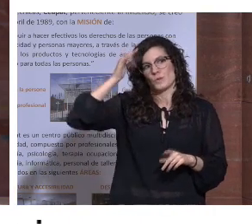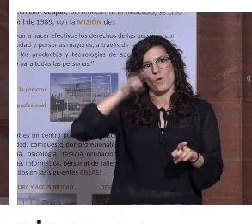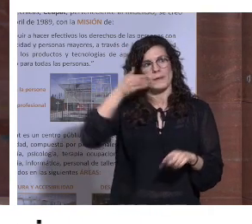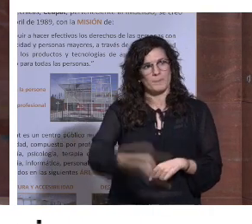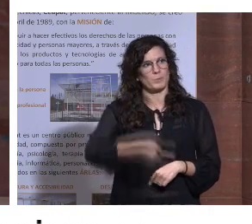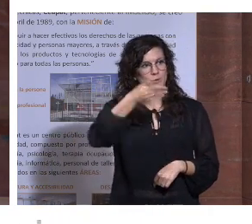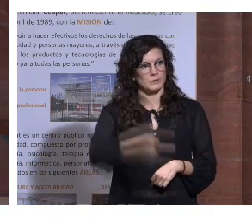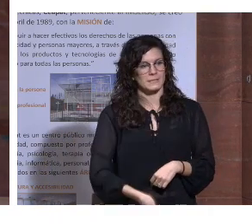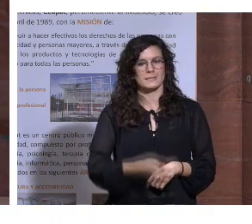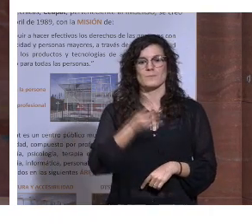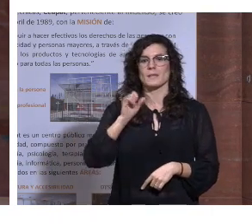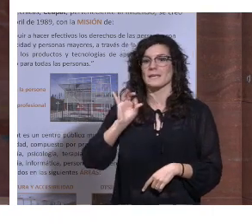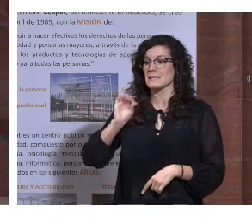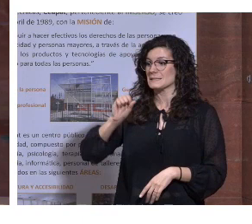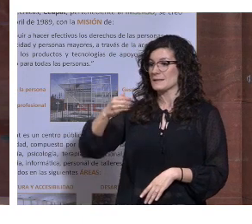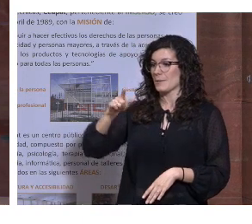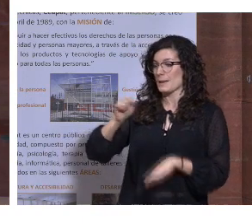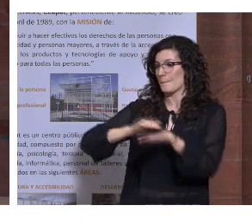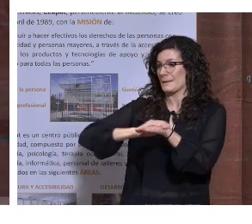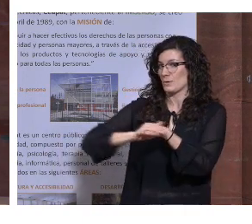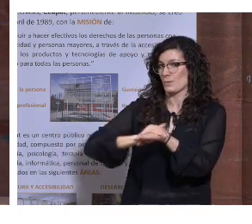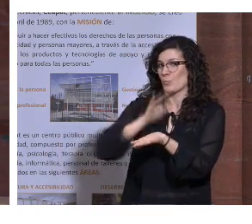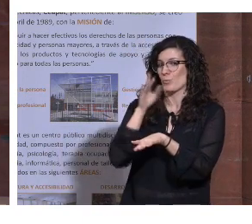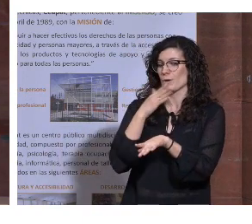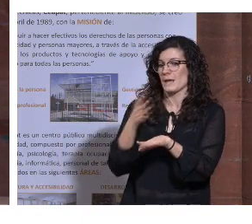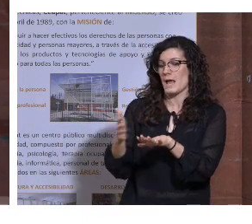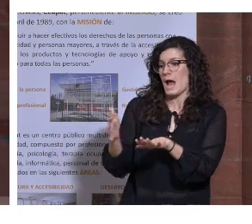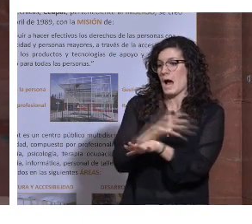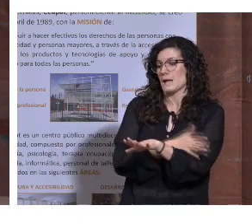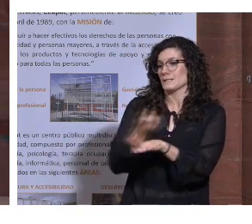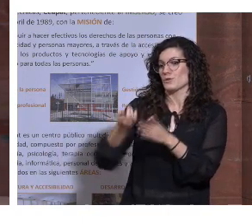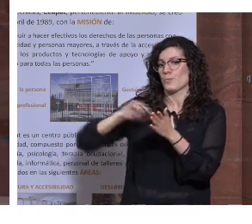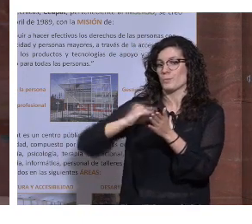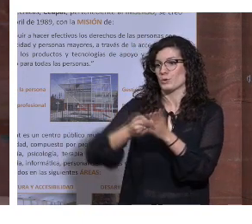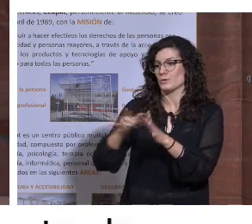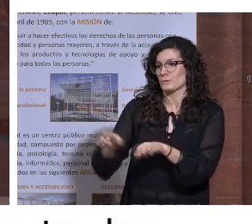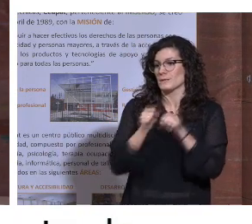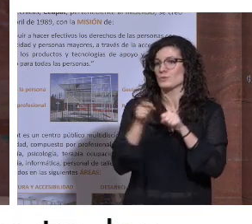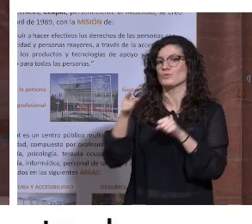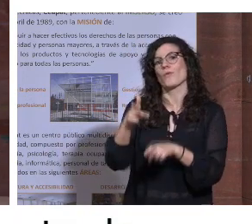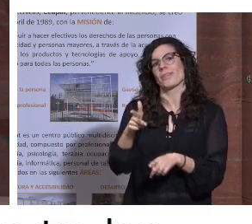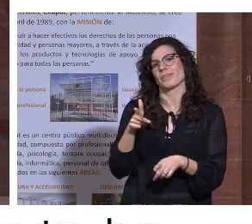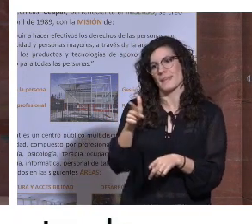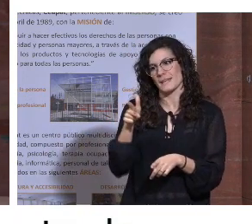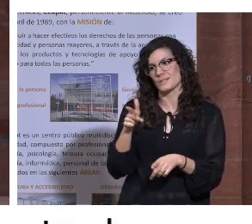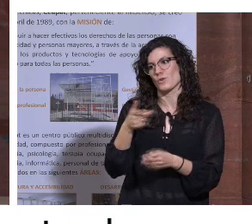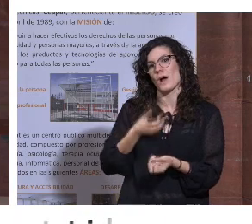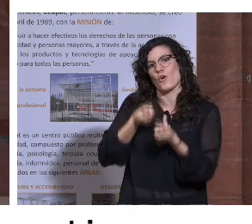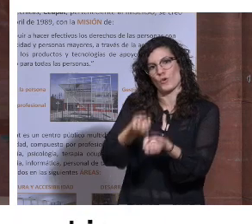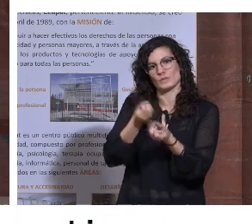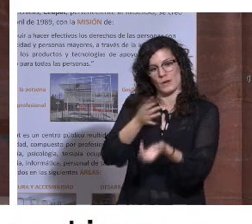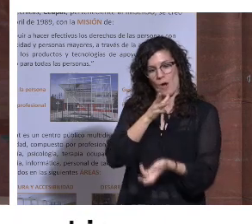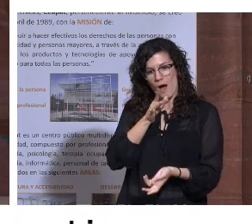importante. Isabel, perdóname porque antes te he quitado un proyecto y yo creo que tienes todo el derecho a contarlo ahora